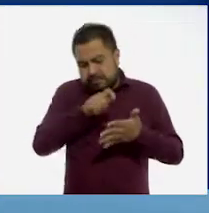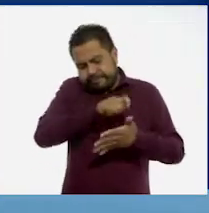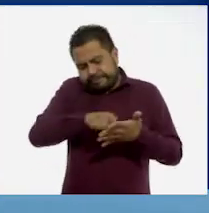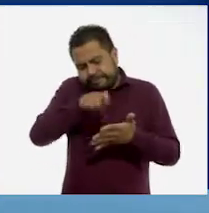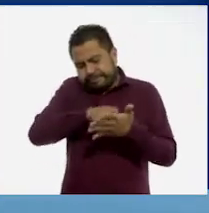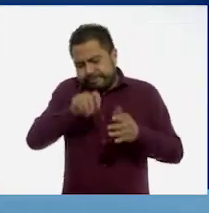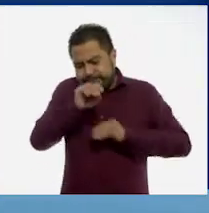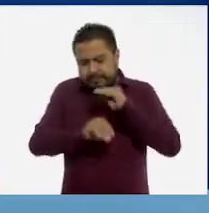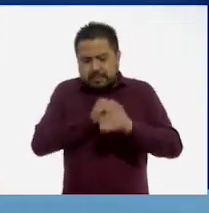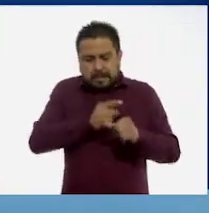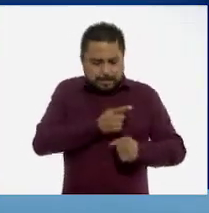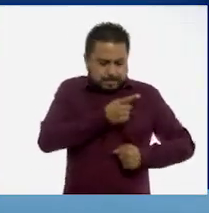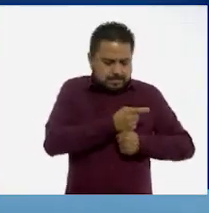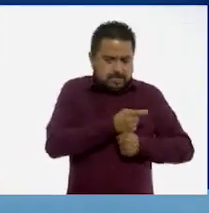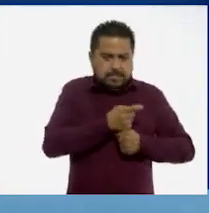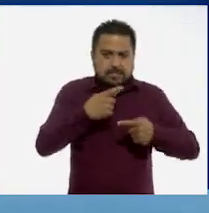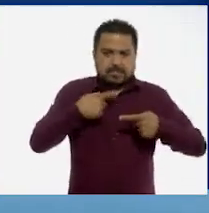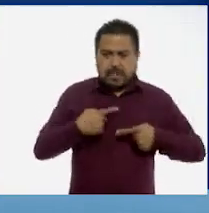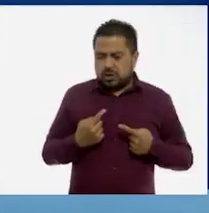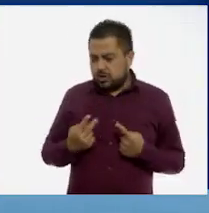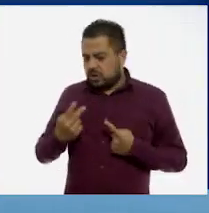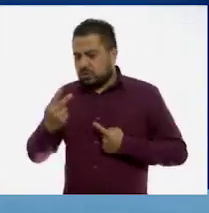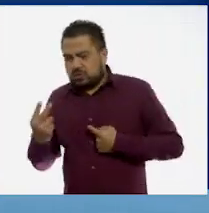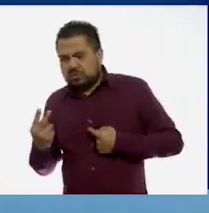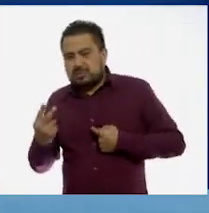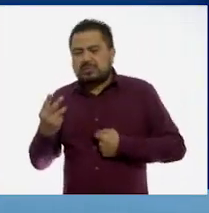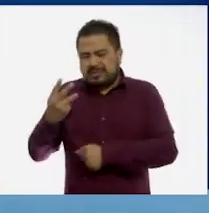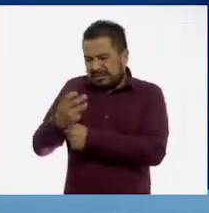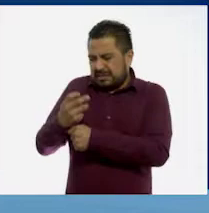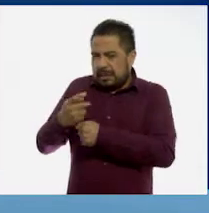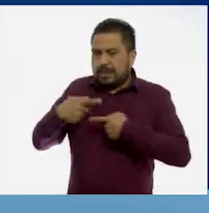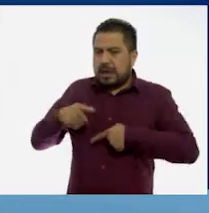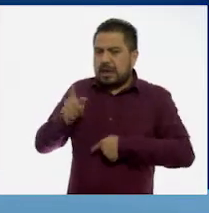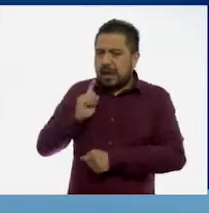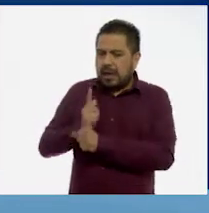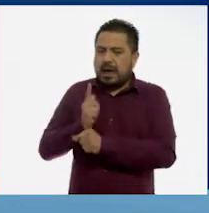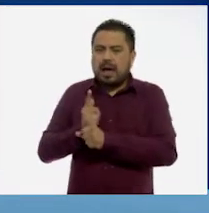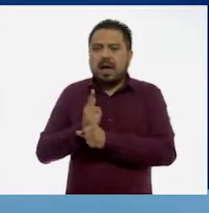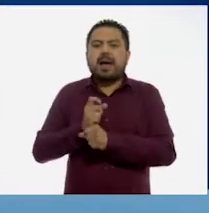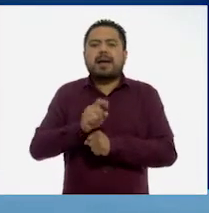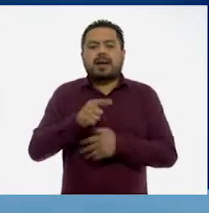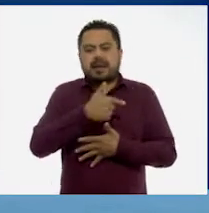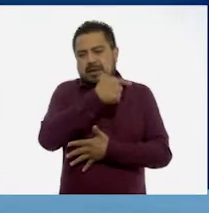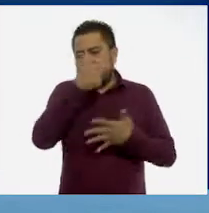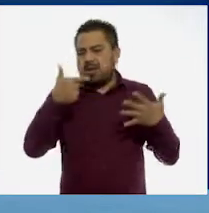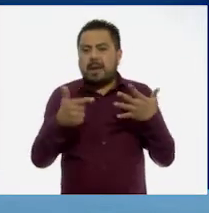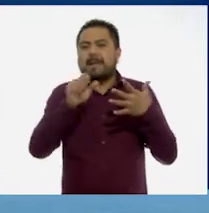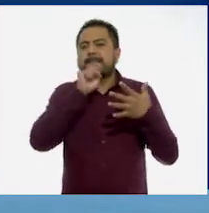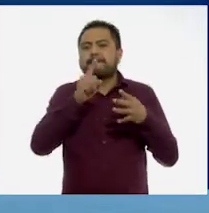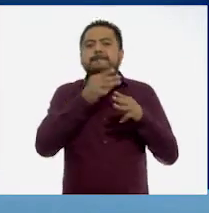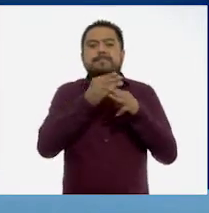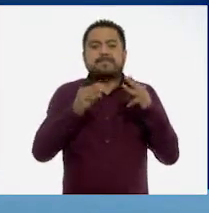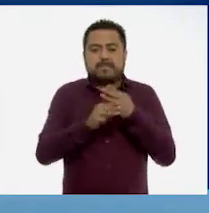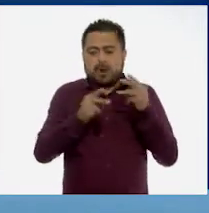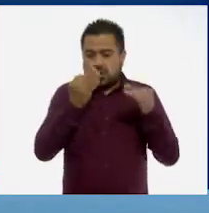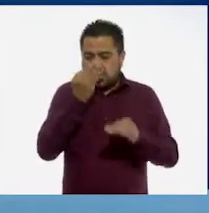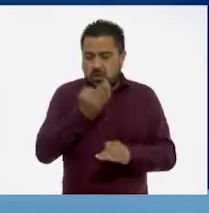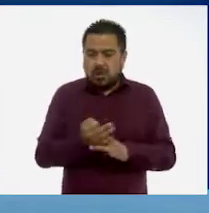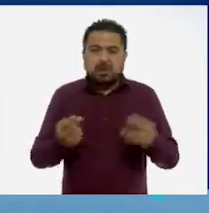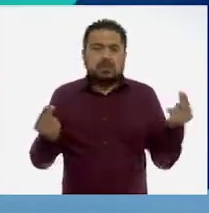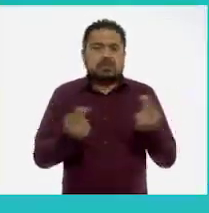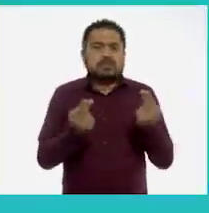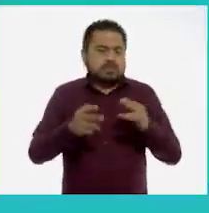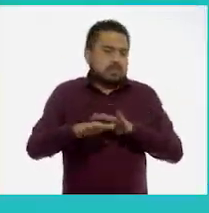en primera y en tercera persona. Eso ya lo habíamos visto en geografía. Y los materiales que vas a necesitar,